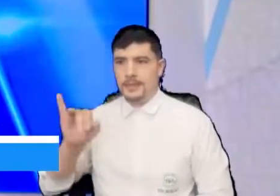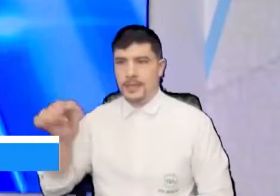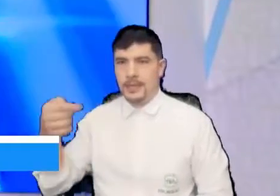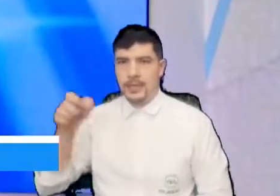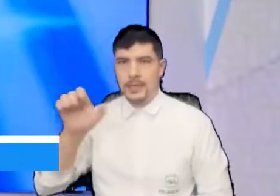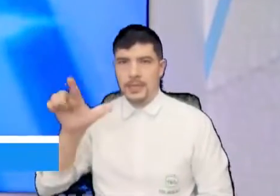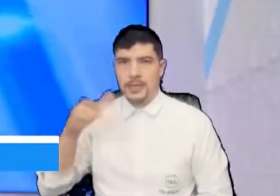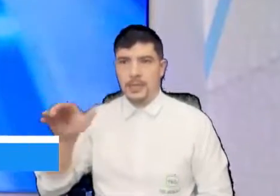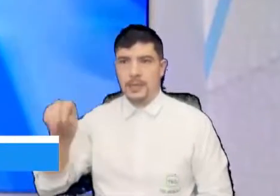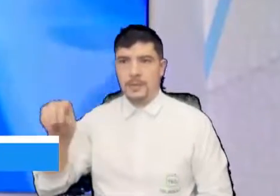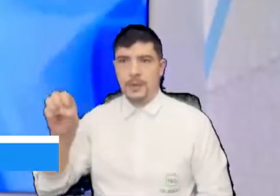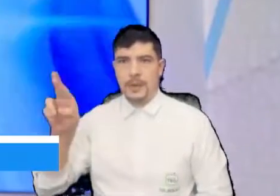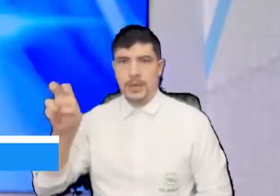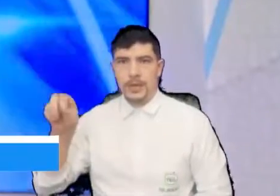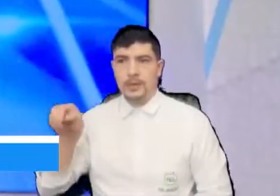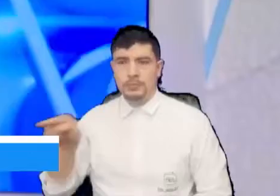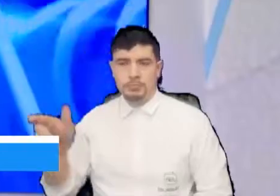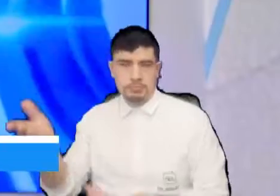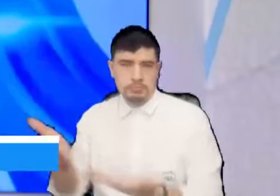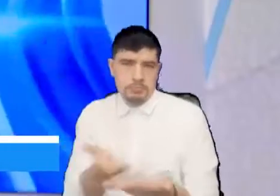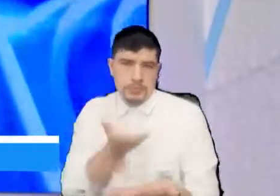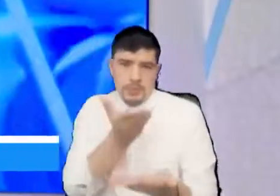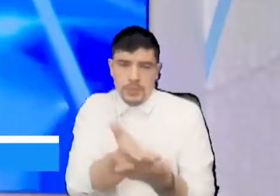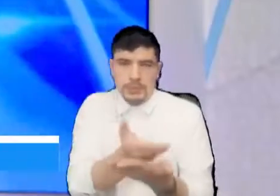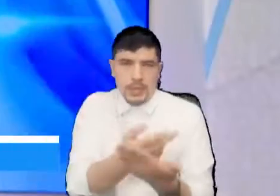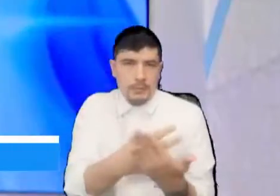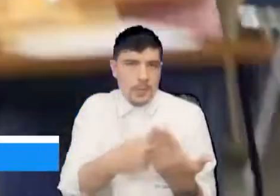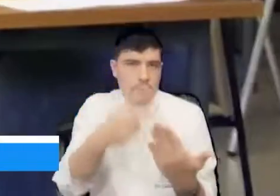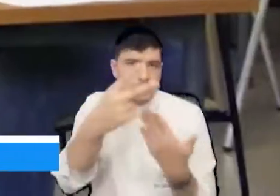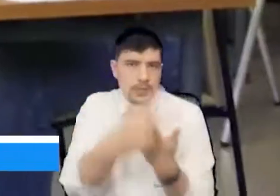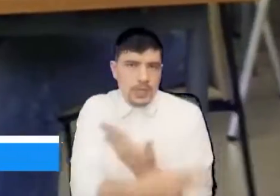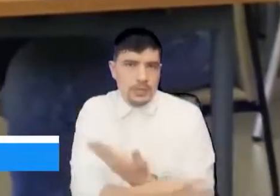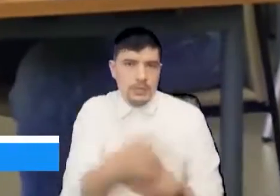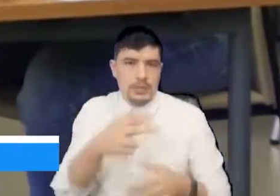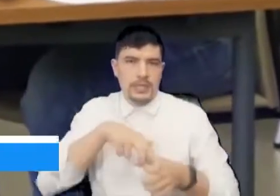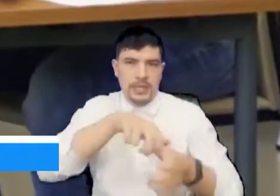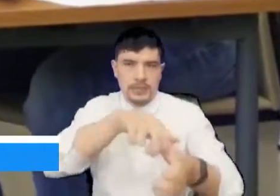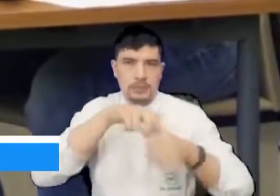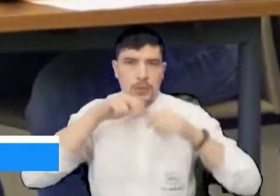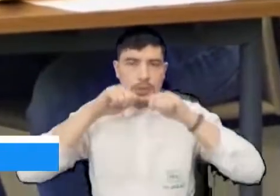municipal, por lo menos mientras dure la emergencia por la pandemia.